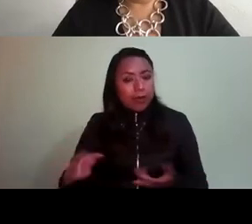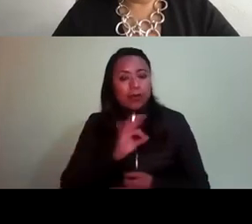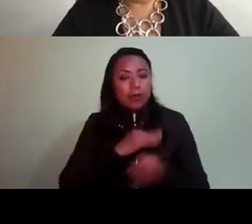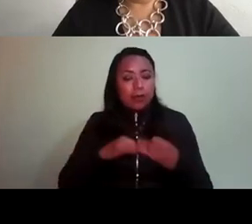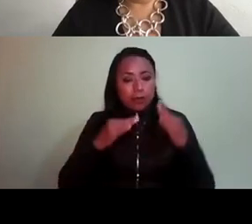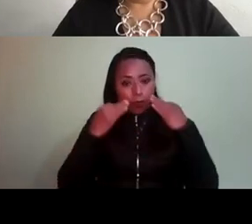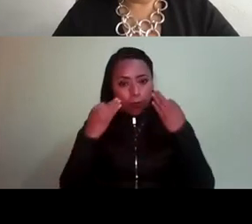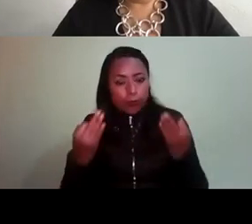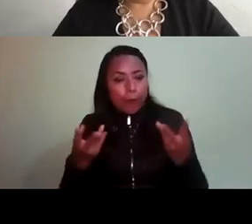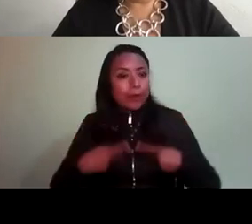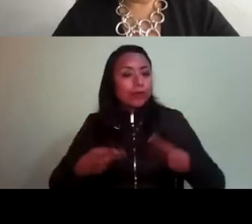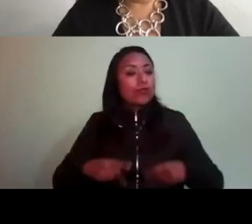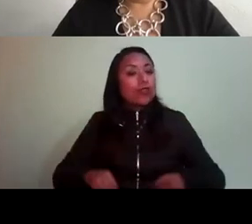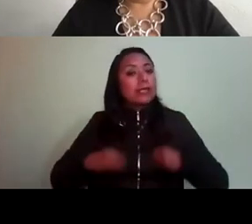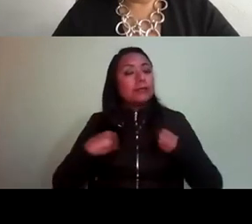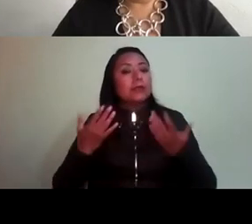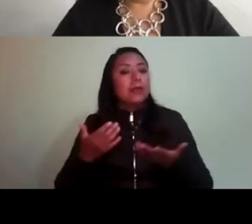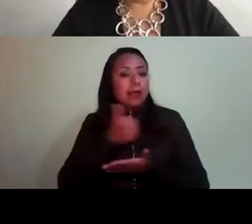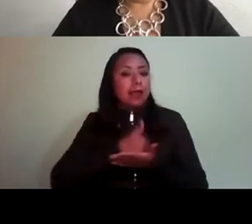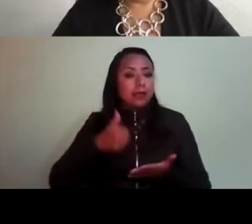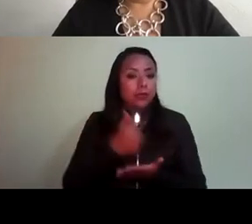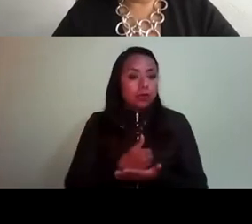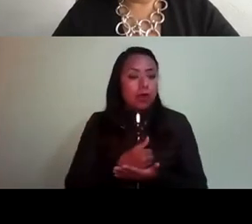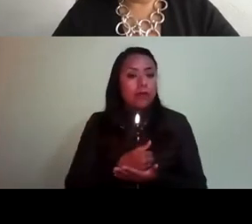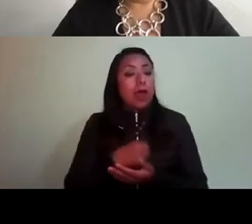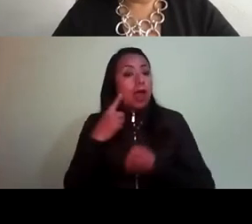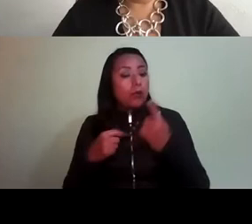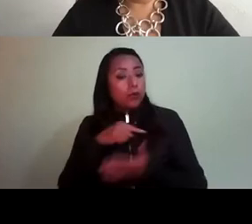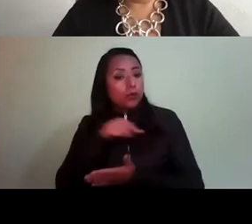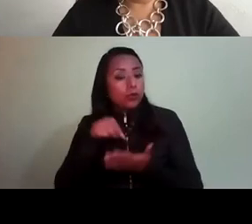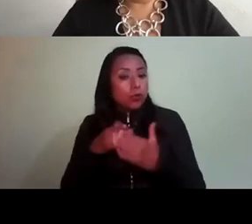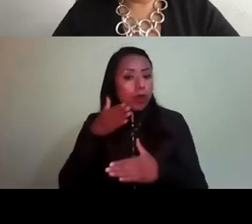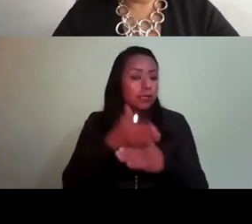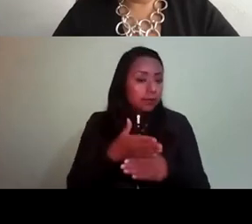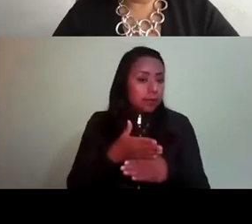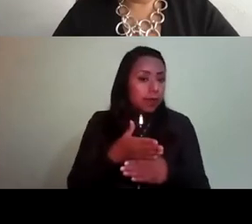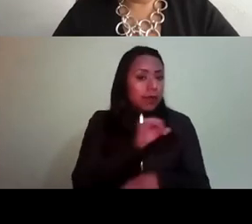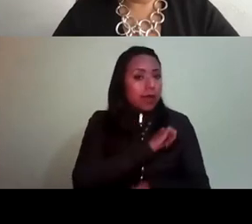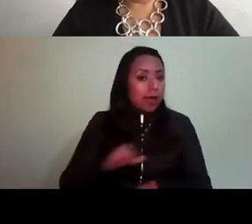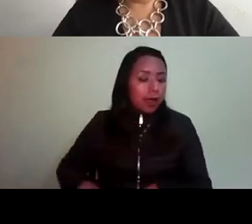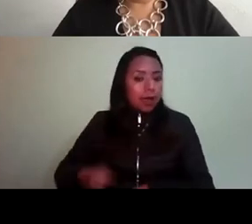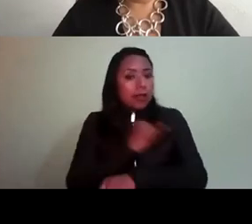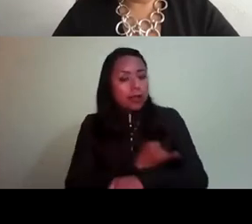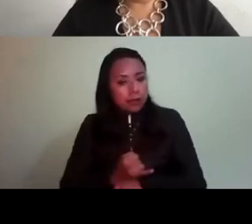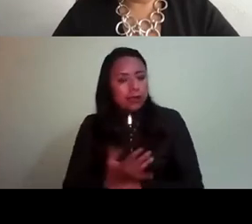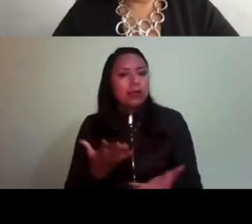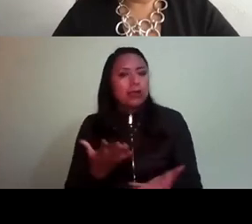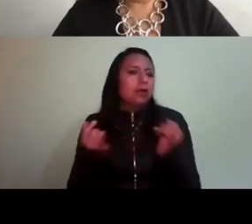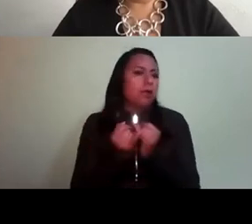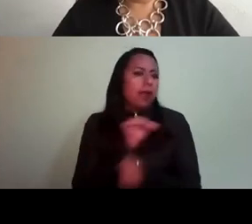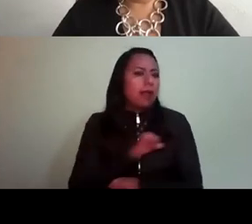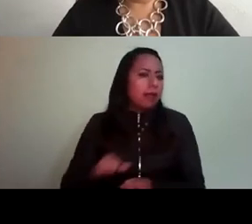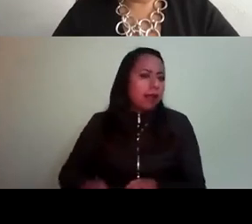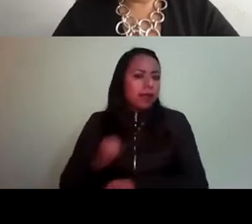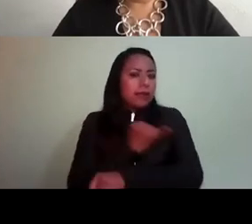ocupar todos los habitantes de la ciudad que vayan a la bella alcaldía de Iztapalapa, a la alcaldía de Iztacalco, a